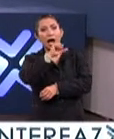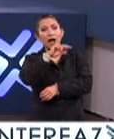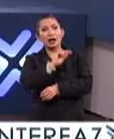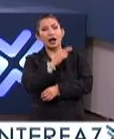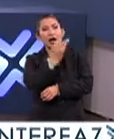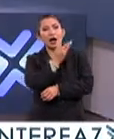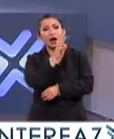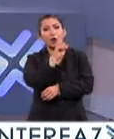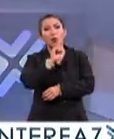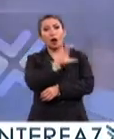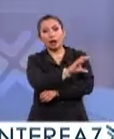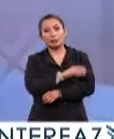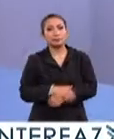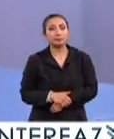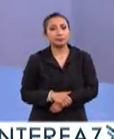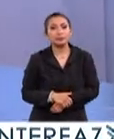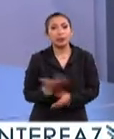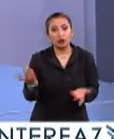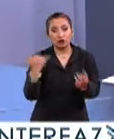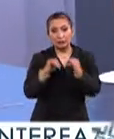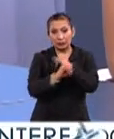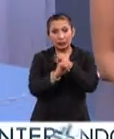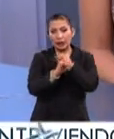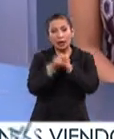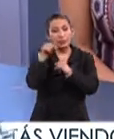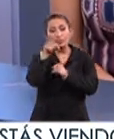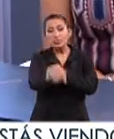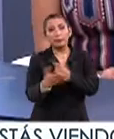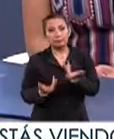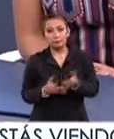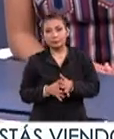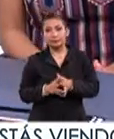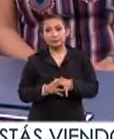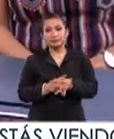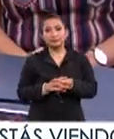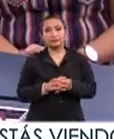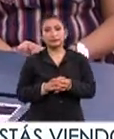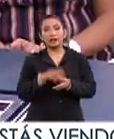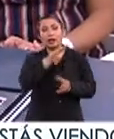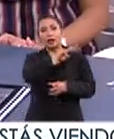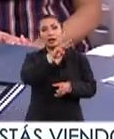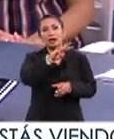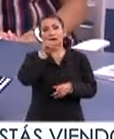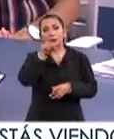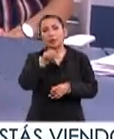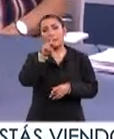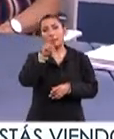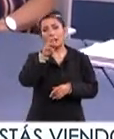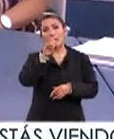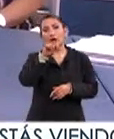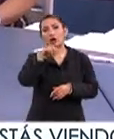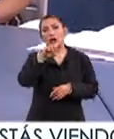Anáhuac, ¿no? Y entonces, ¿en la página web? Es